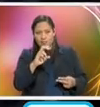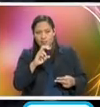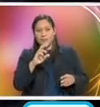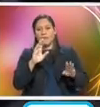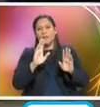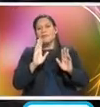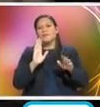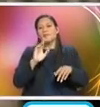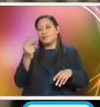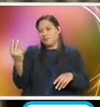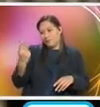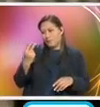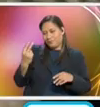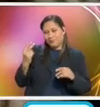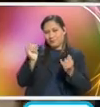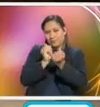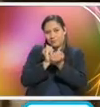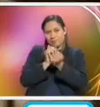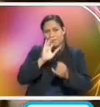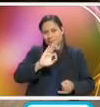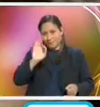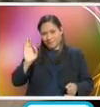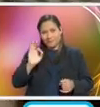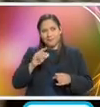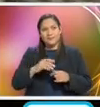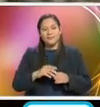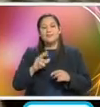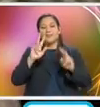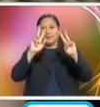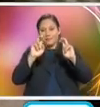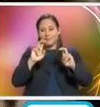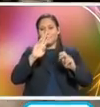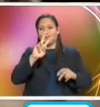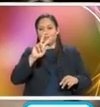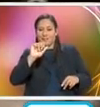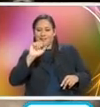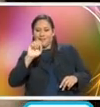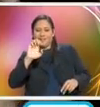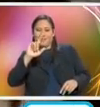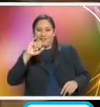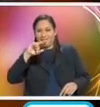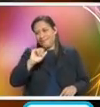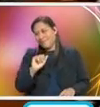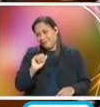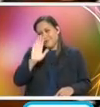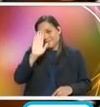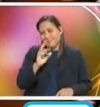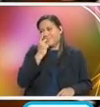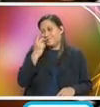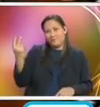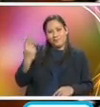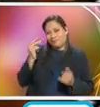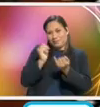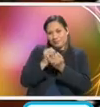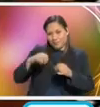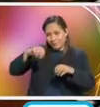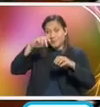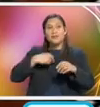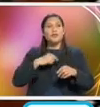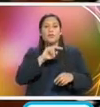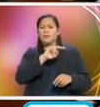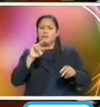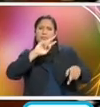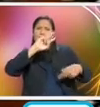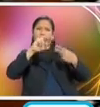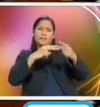nos tocó más a ti y a mí, de la obra de Vaselina. Así, digámoslo así. Yo nunca la fui a ver, la verdad.